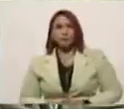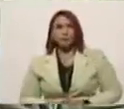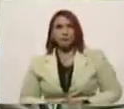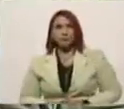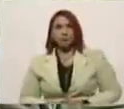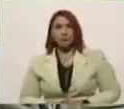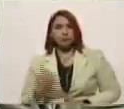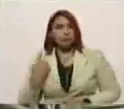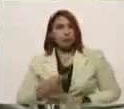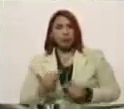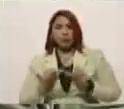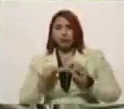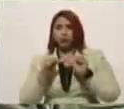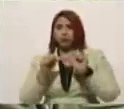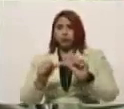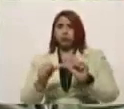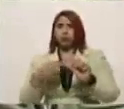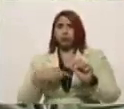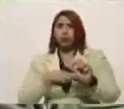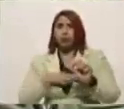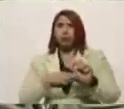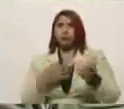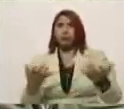que hay que mantenerlos